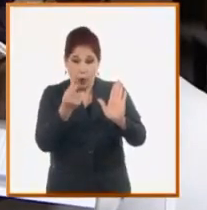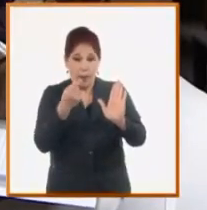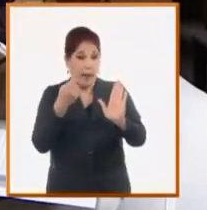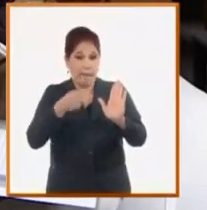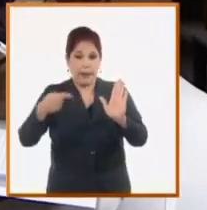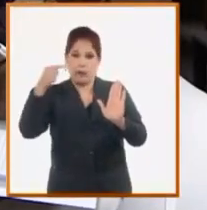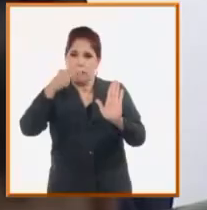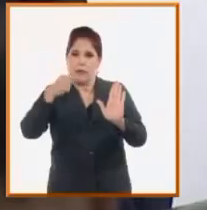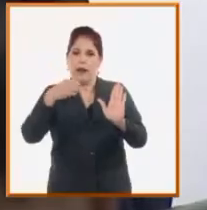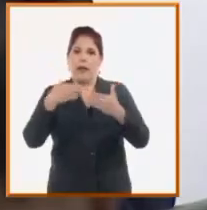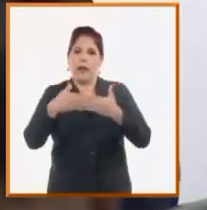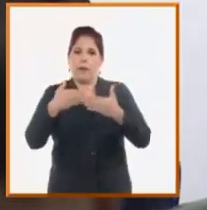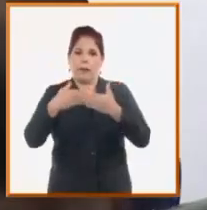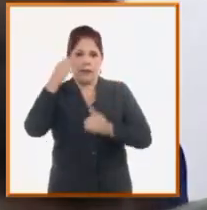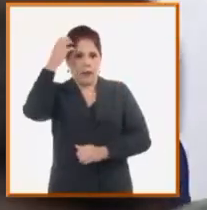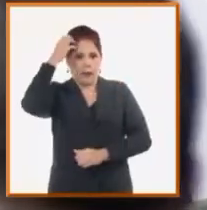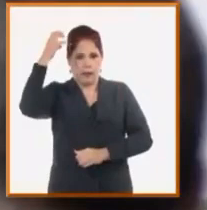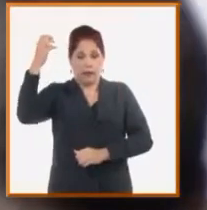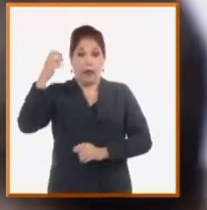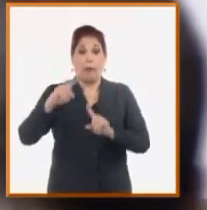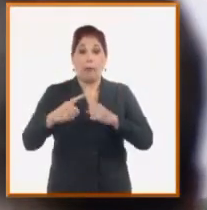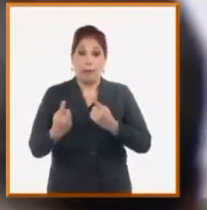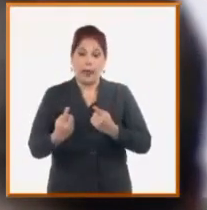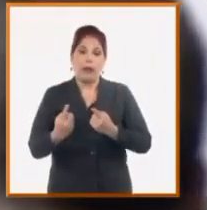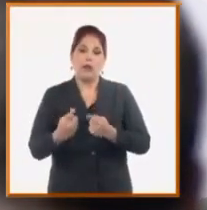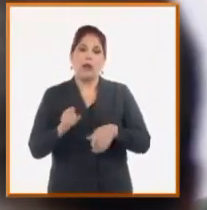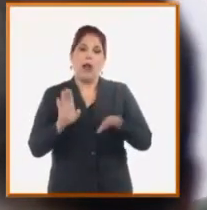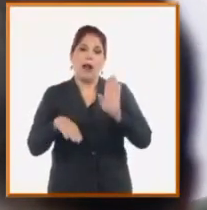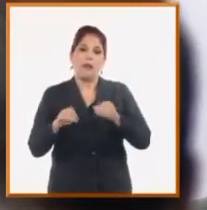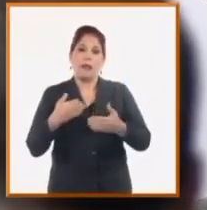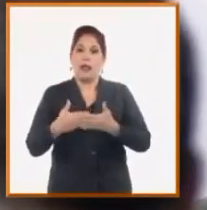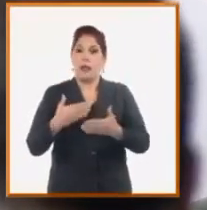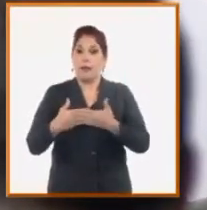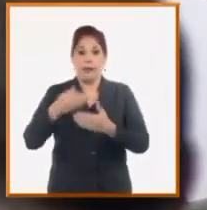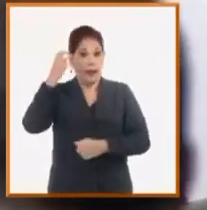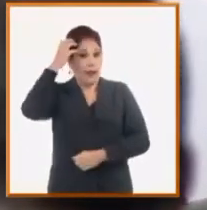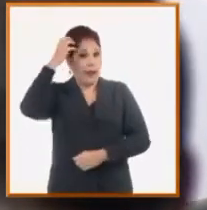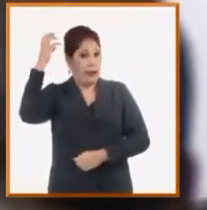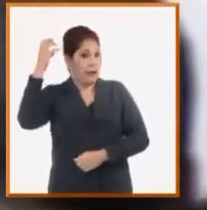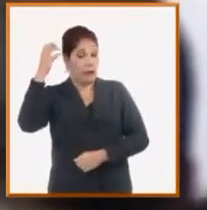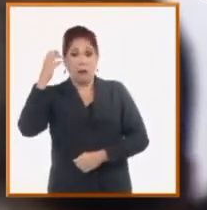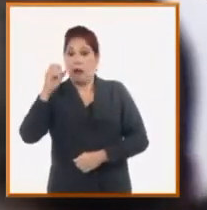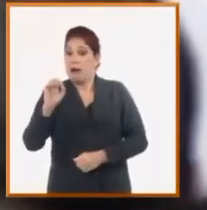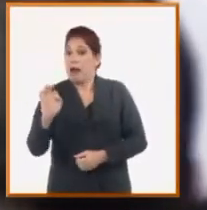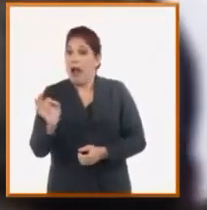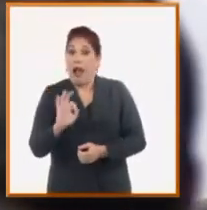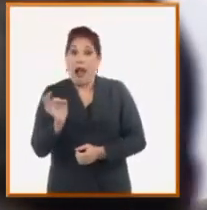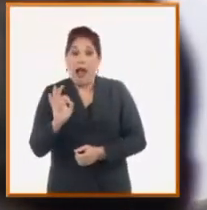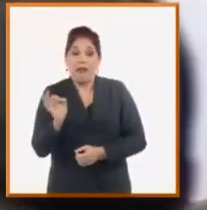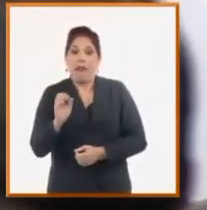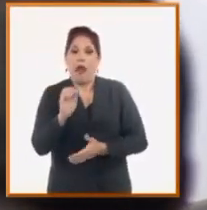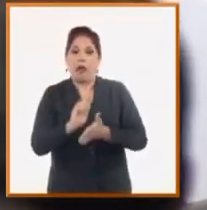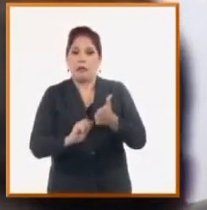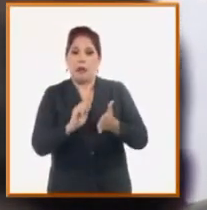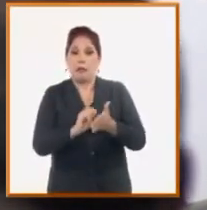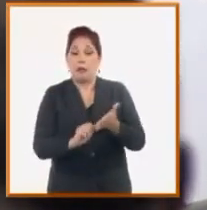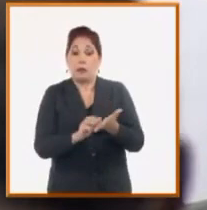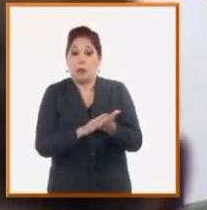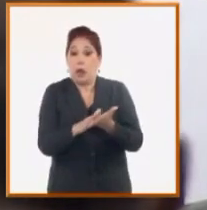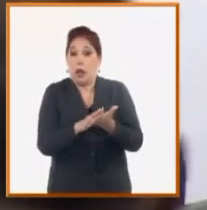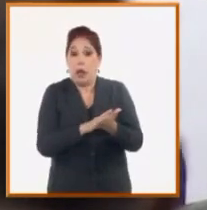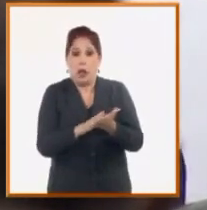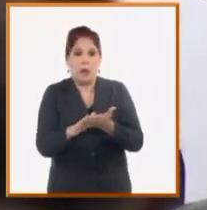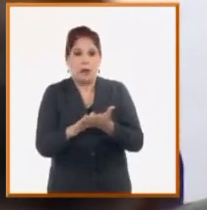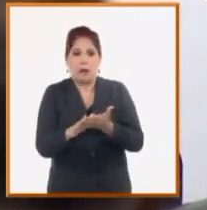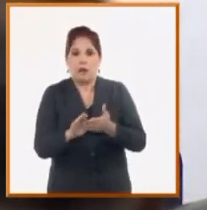ahorita. Pero nosotros tenemos casos de entidades estatales que no han dado incluso ni en arrendamiento, en